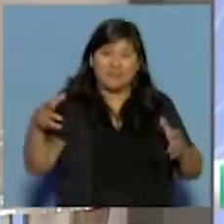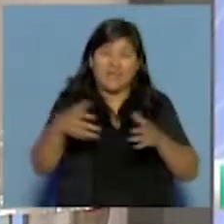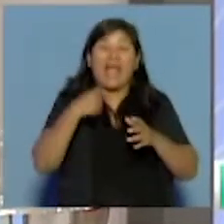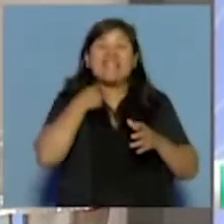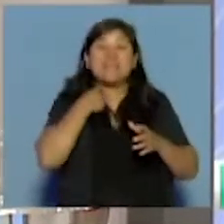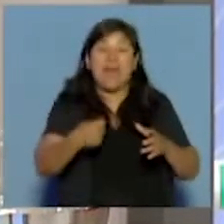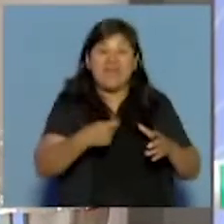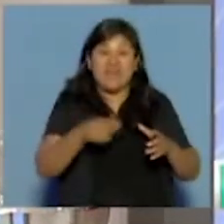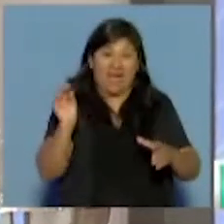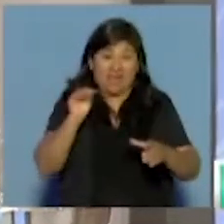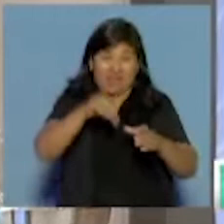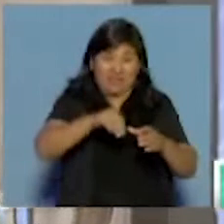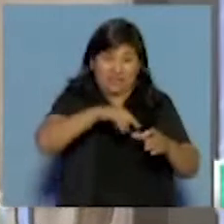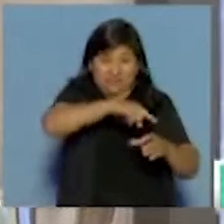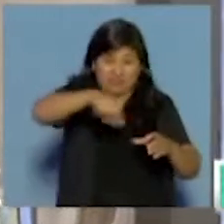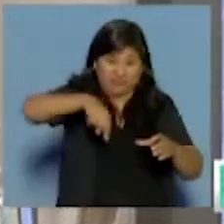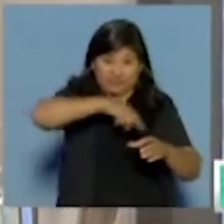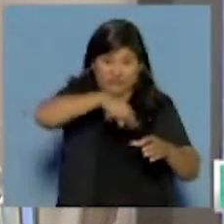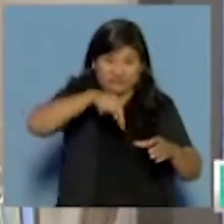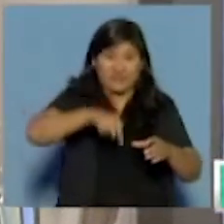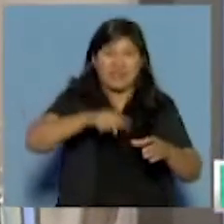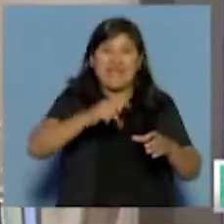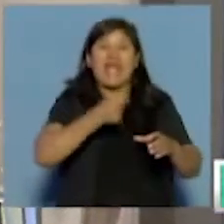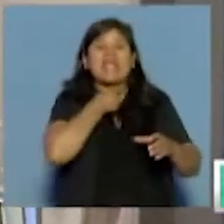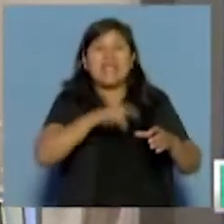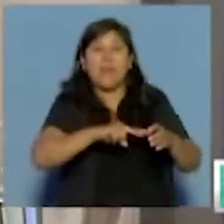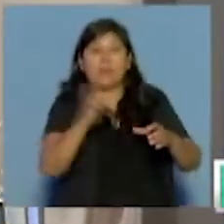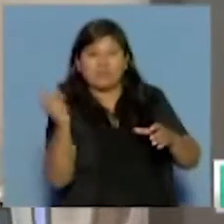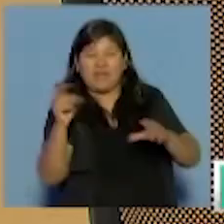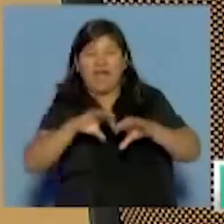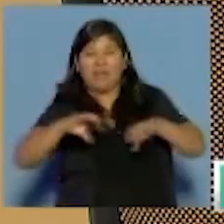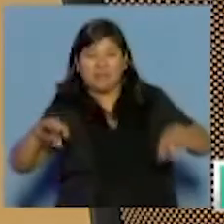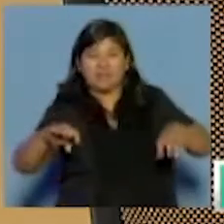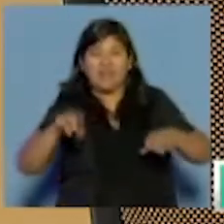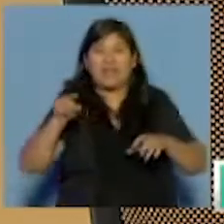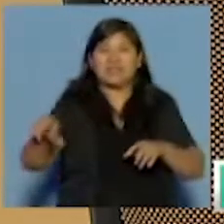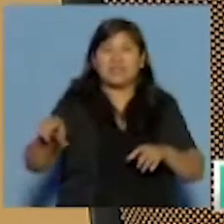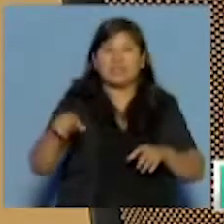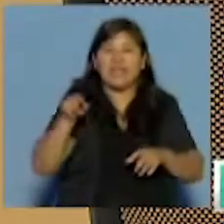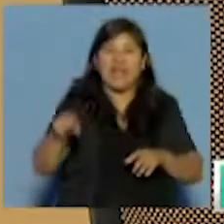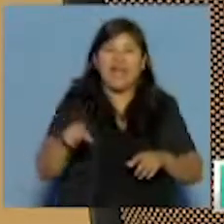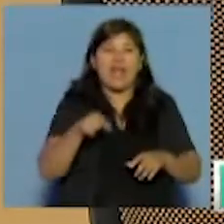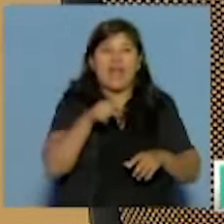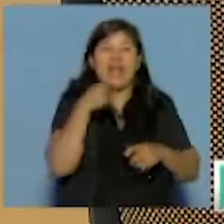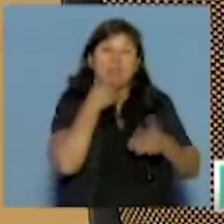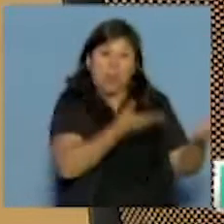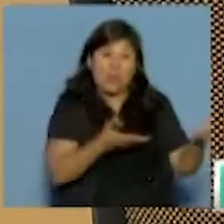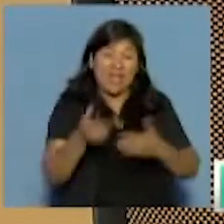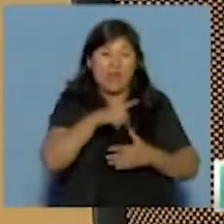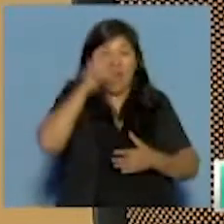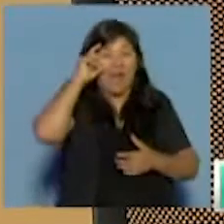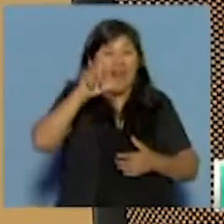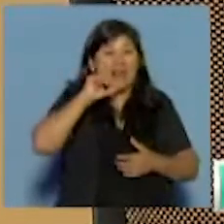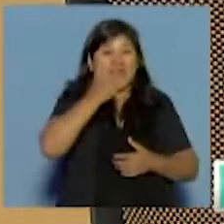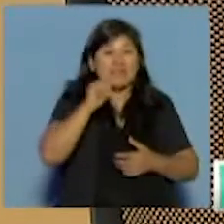independiente por eso hemos invitado a elisabeth a matt para que nos cuente lo último que tal él sabe bueno muy buenos días a todos justo